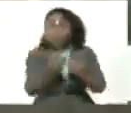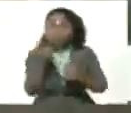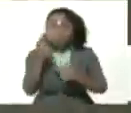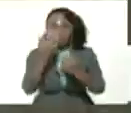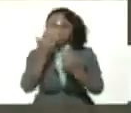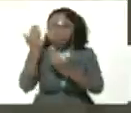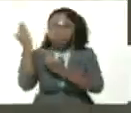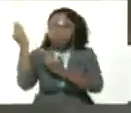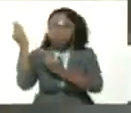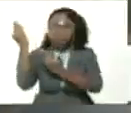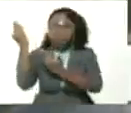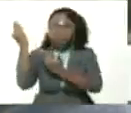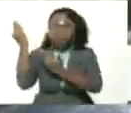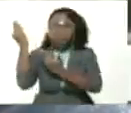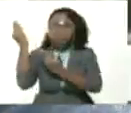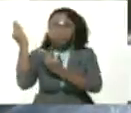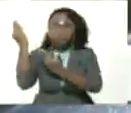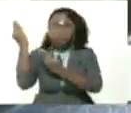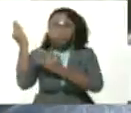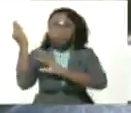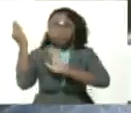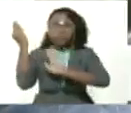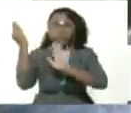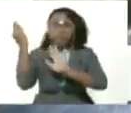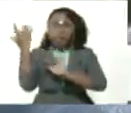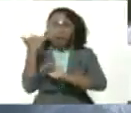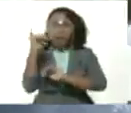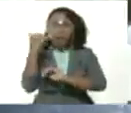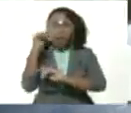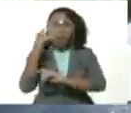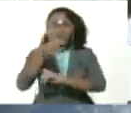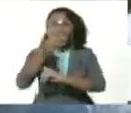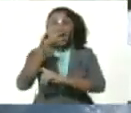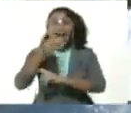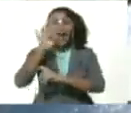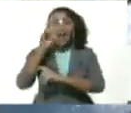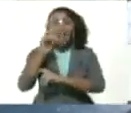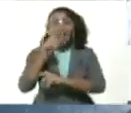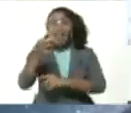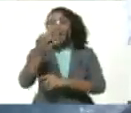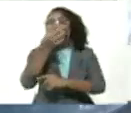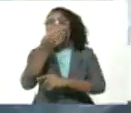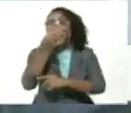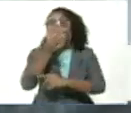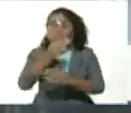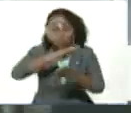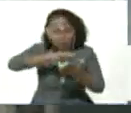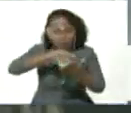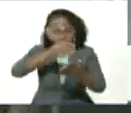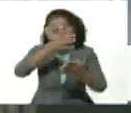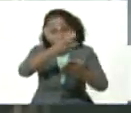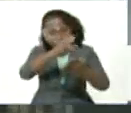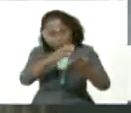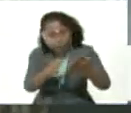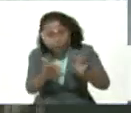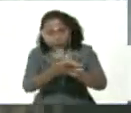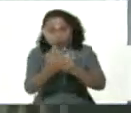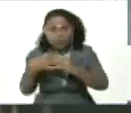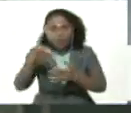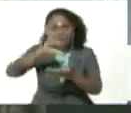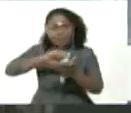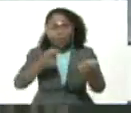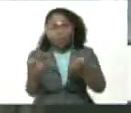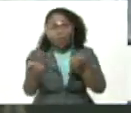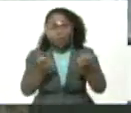acá. Ya tenemos nuestro café clasificado en verde y lo colocamos en el centro de control